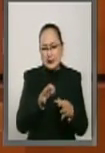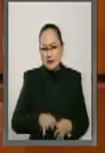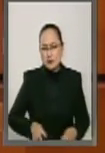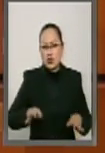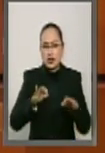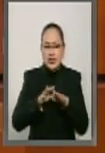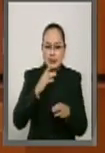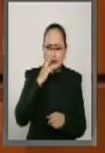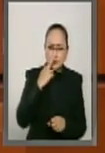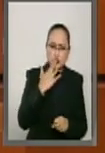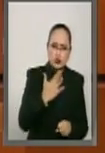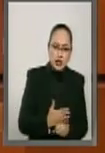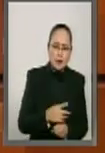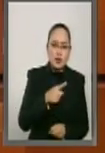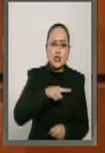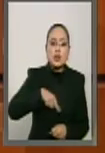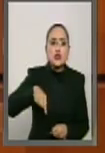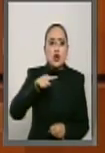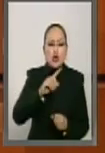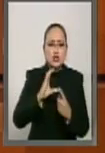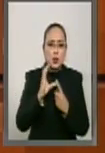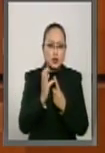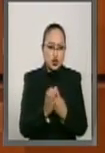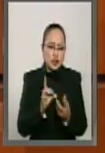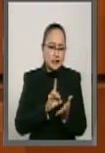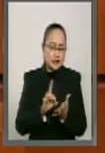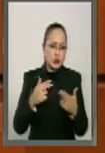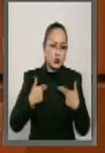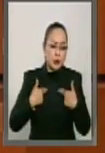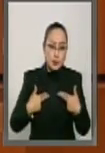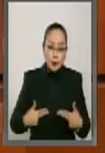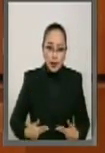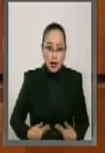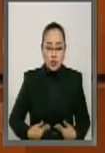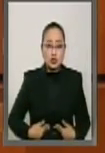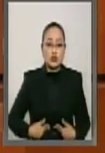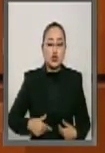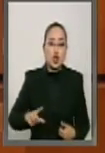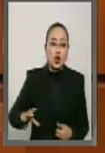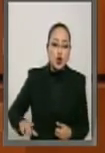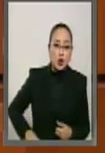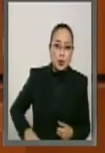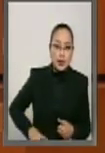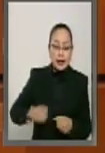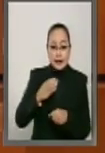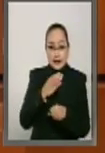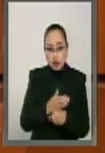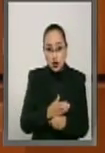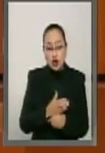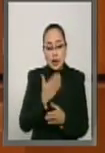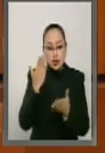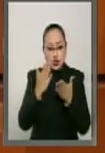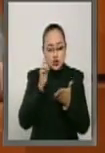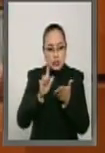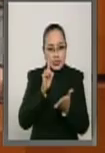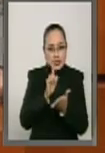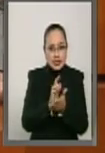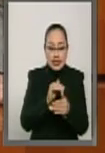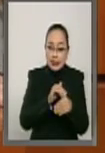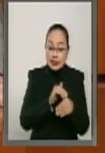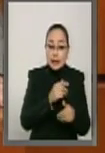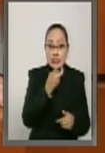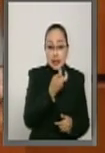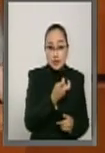responsable de las comisiones de derechos humanos, gobernación, estudios legislativos y